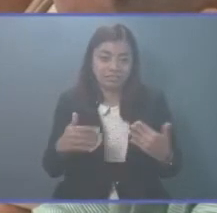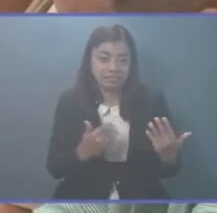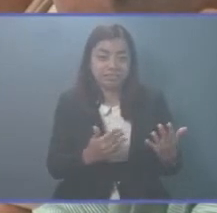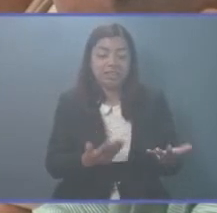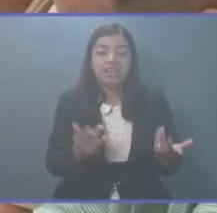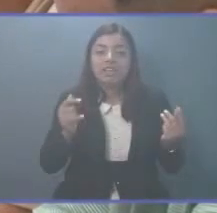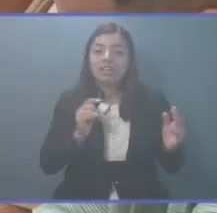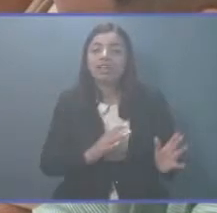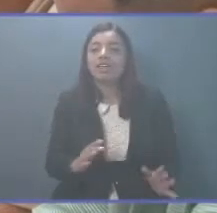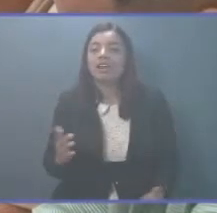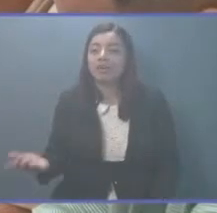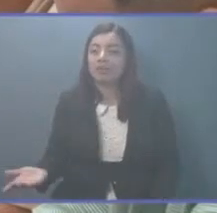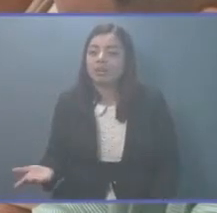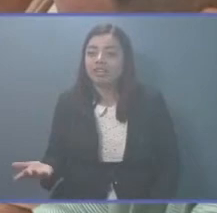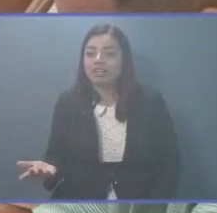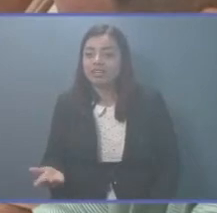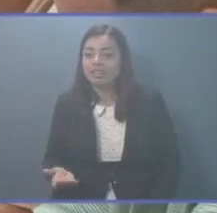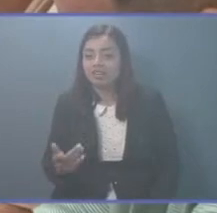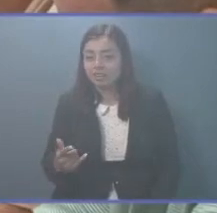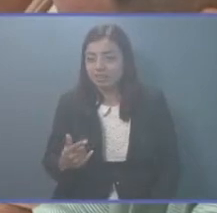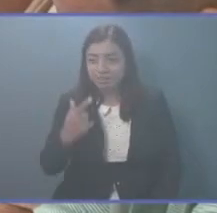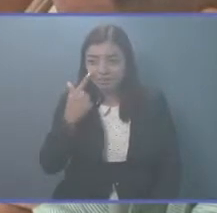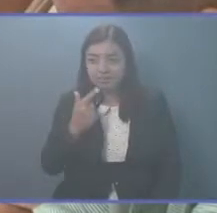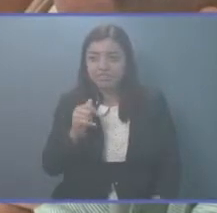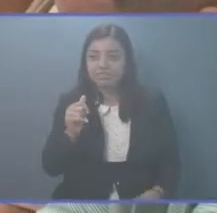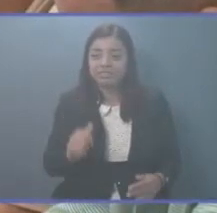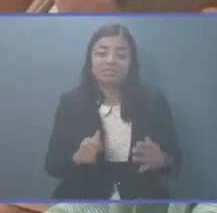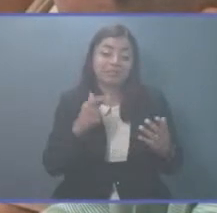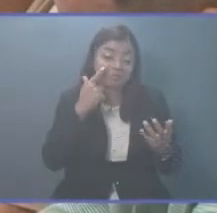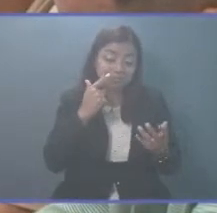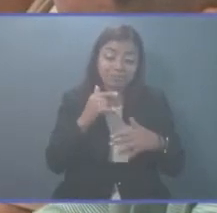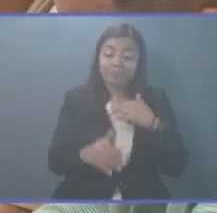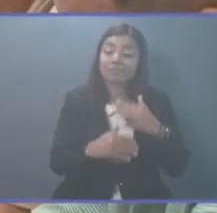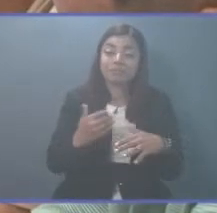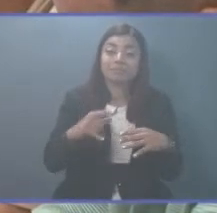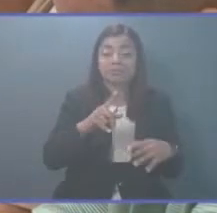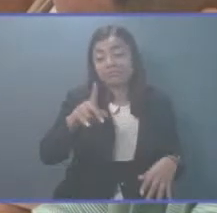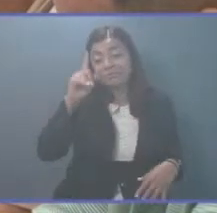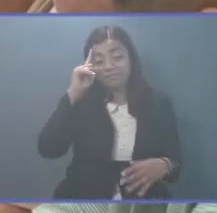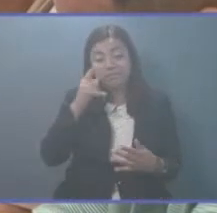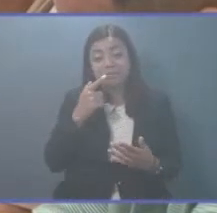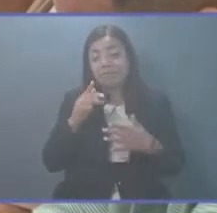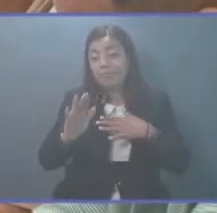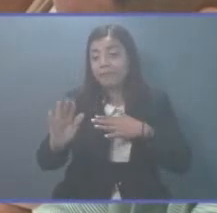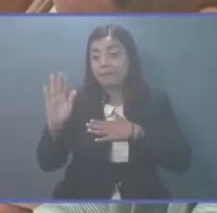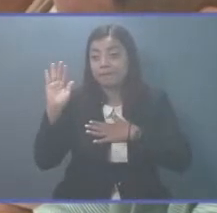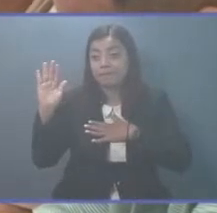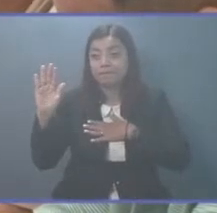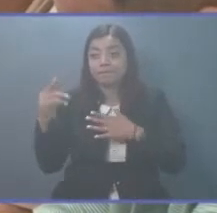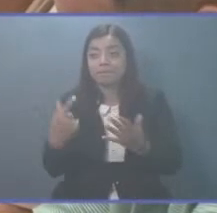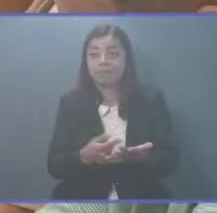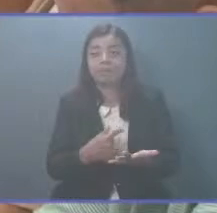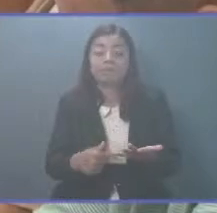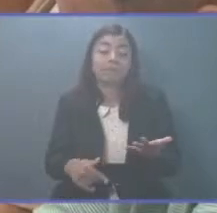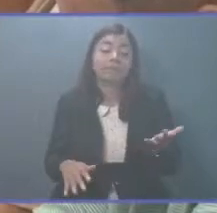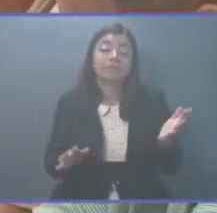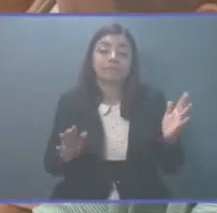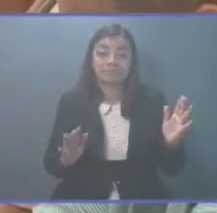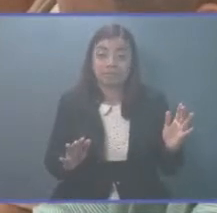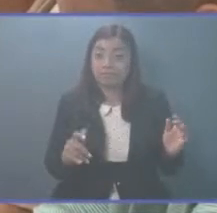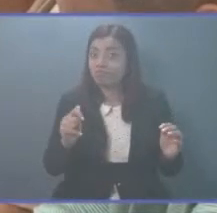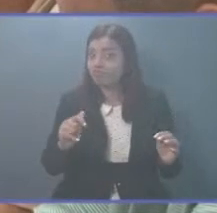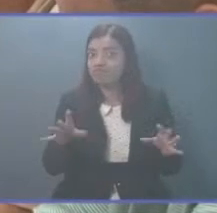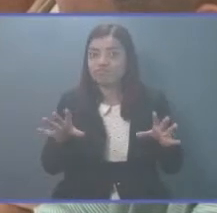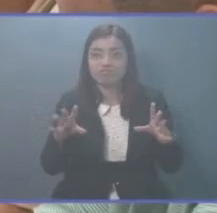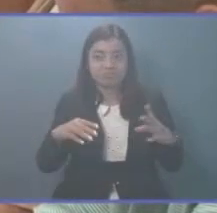Entonces, que hubiere de servir al debido proceso, aunque esta promesa o oferta no hubiera sido